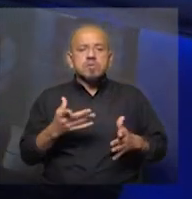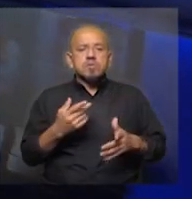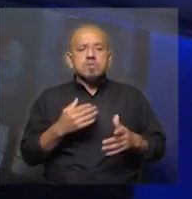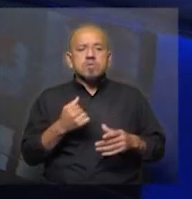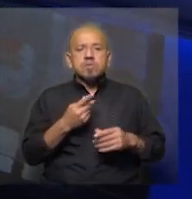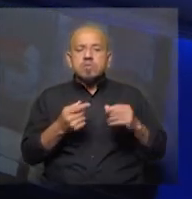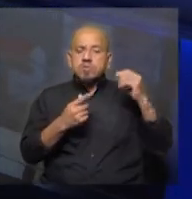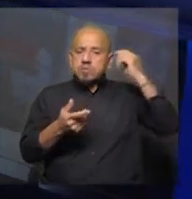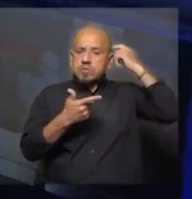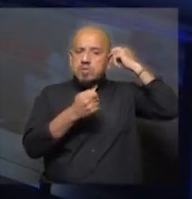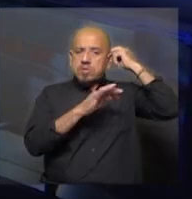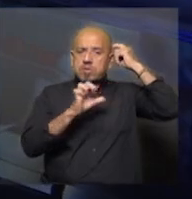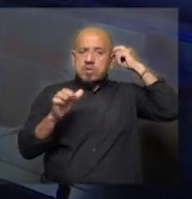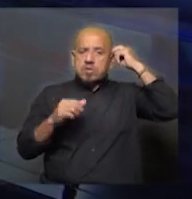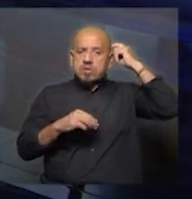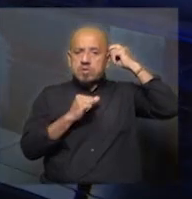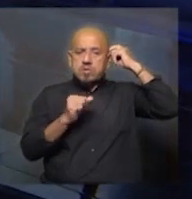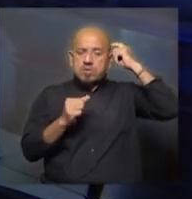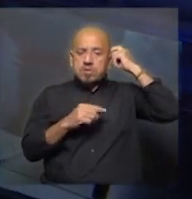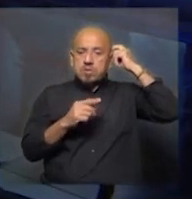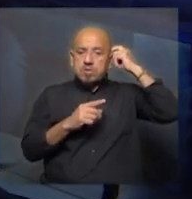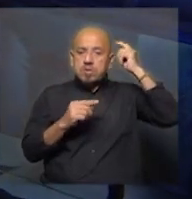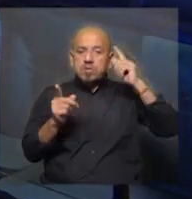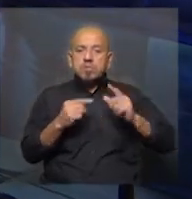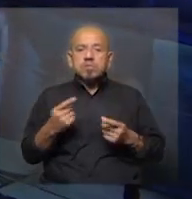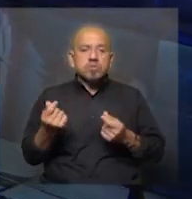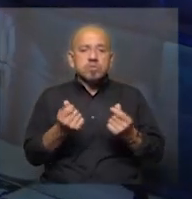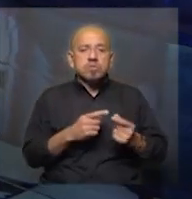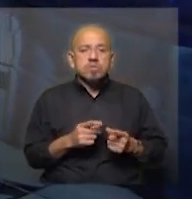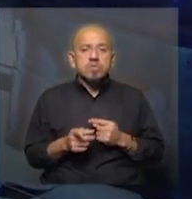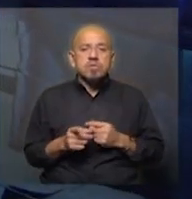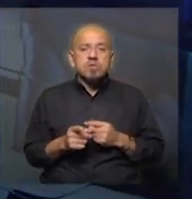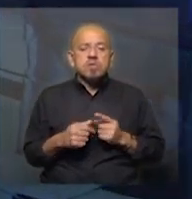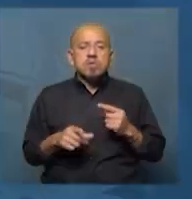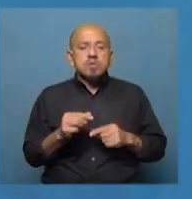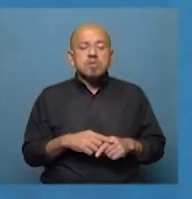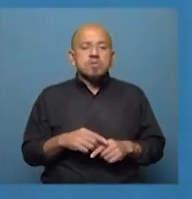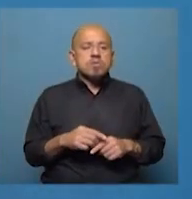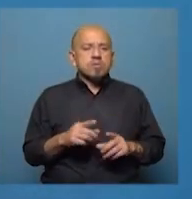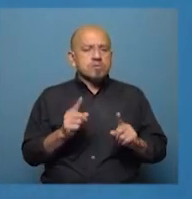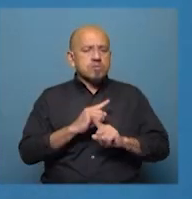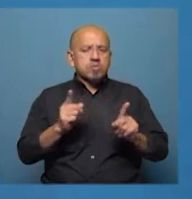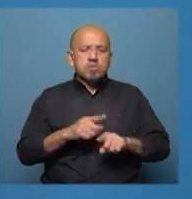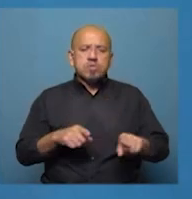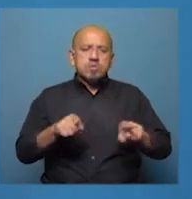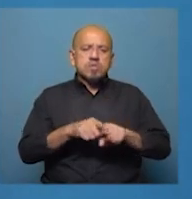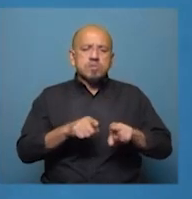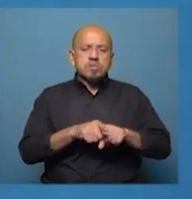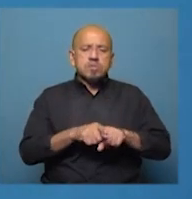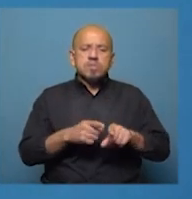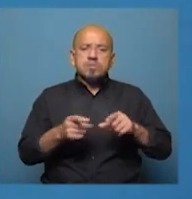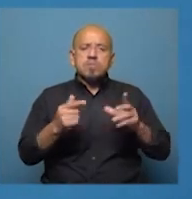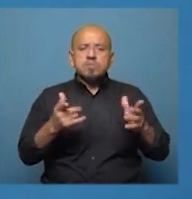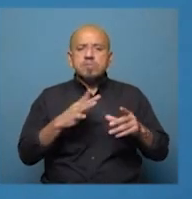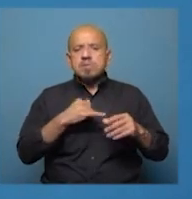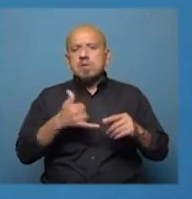Porque seguramente eso le puede generar algún algún costo extra yo creo que hay dos cuestiones Ah una de escala no es lo mismo un organismo que tiene